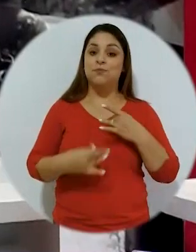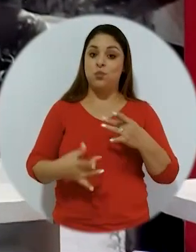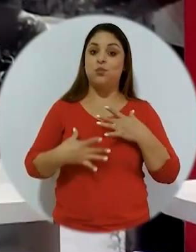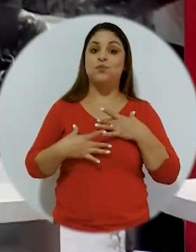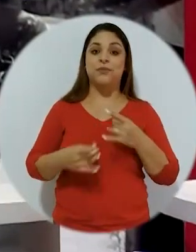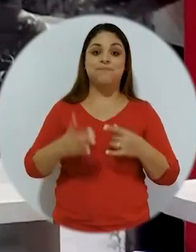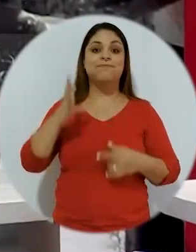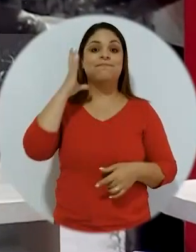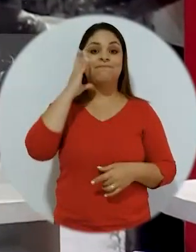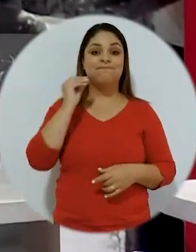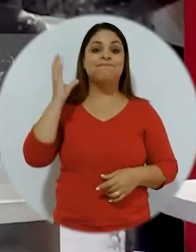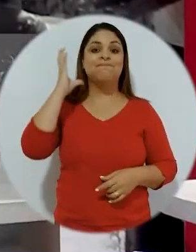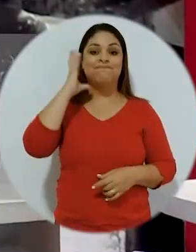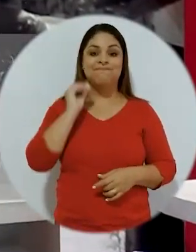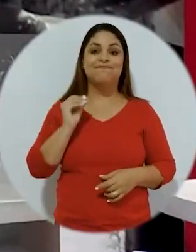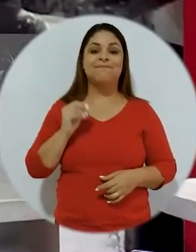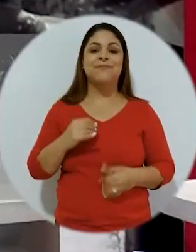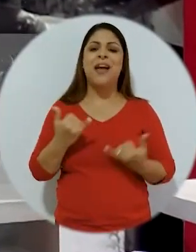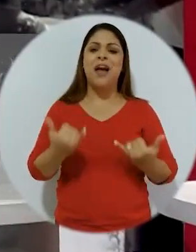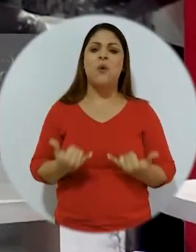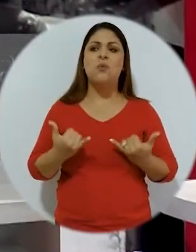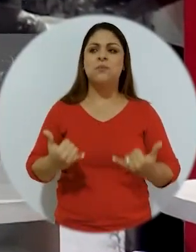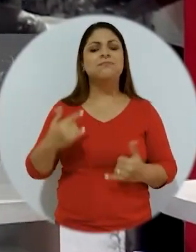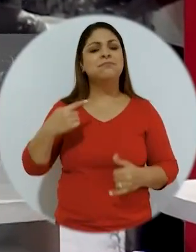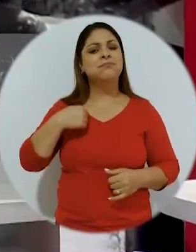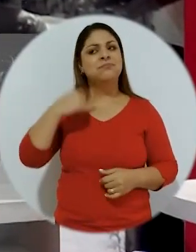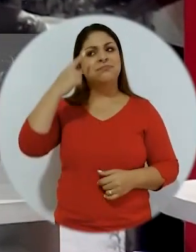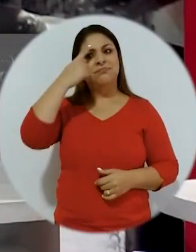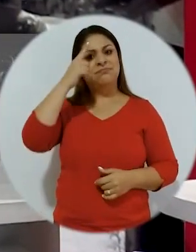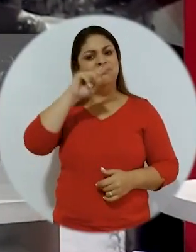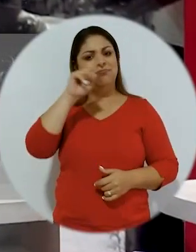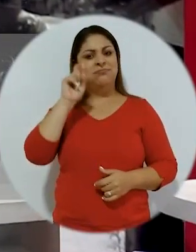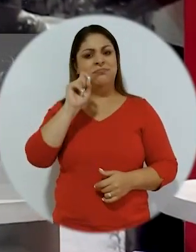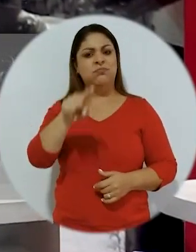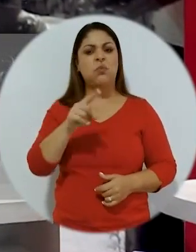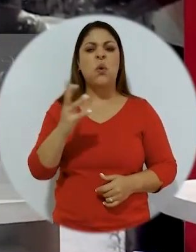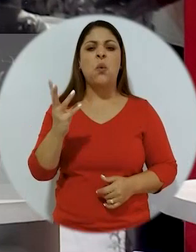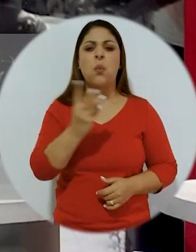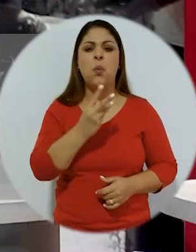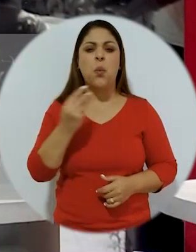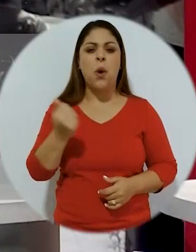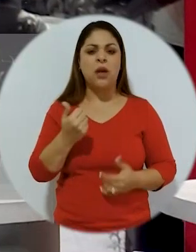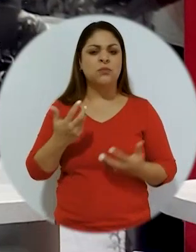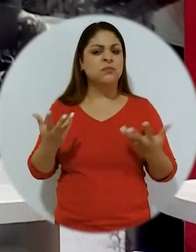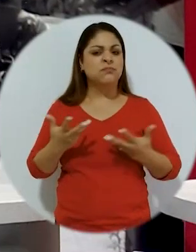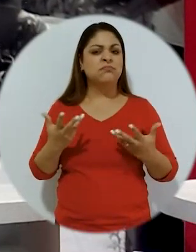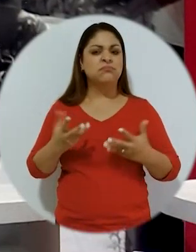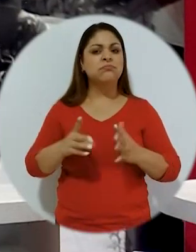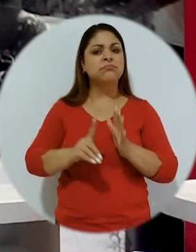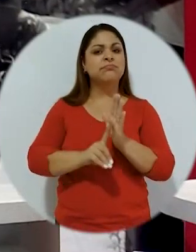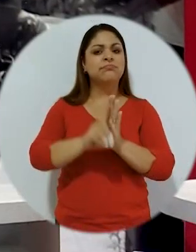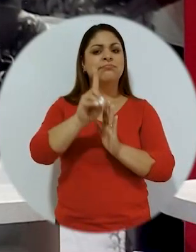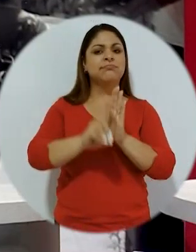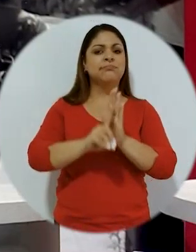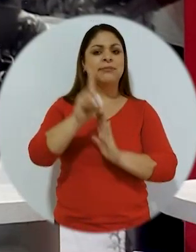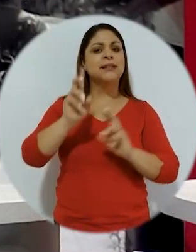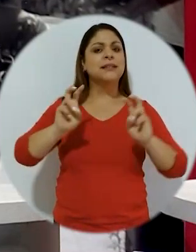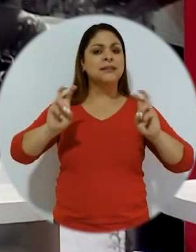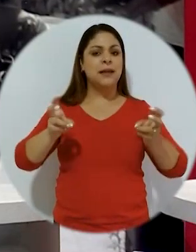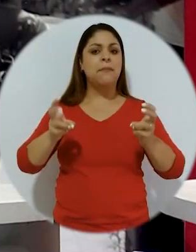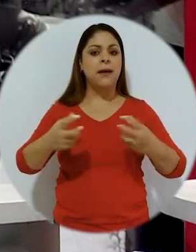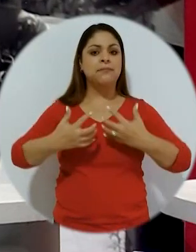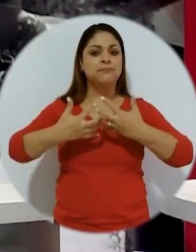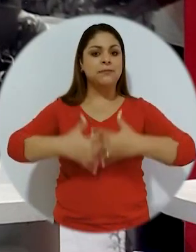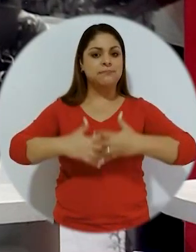Una interesante experiencia. Ahora, se pregunta una, ¿qué tanto se ha desarrollado este tema de